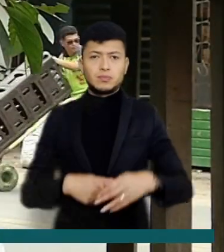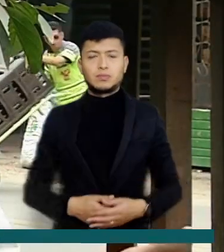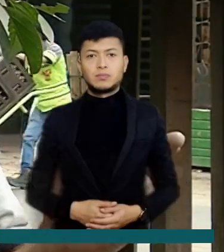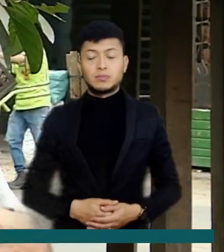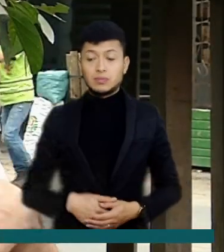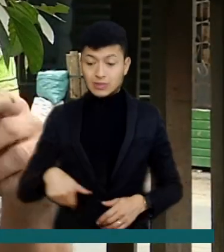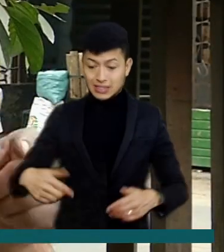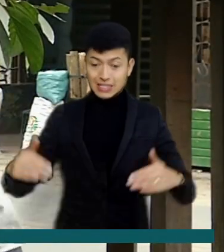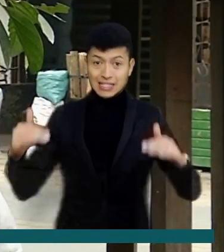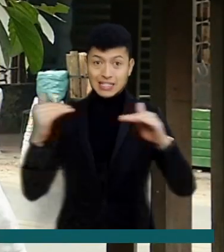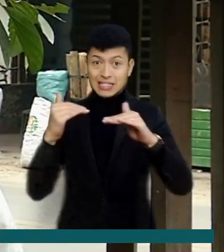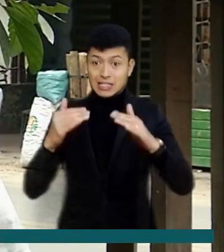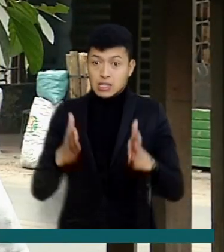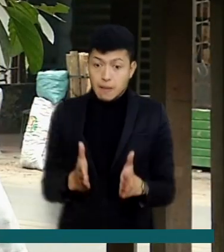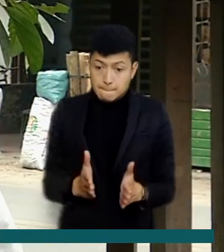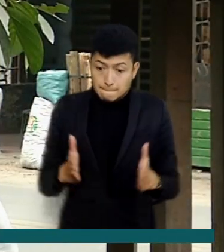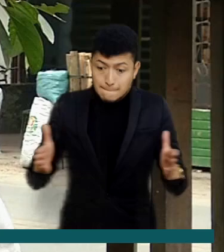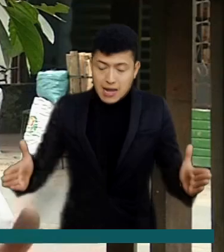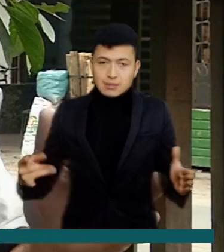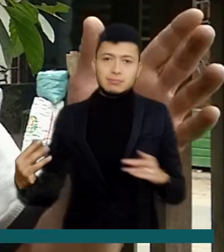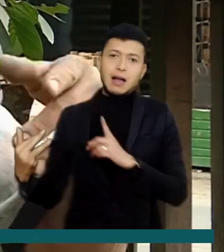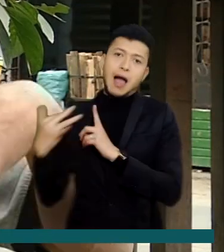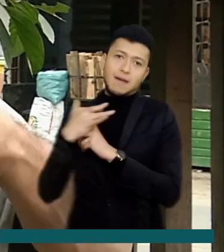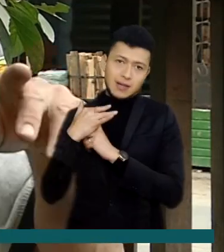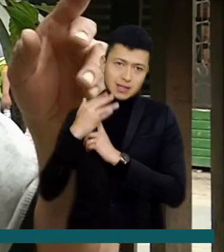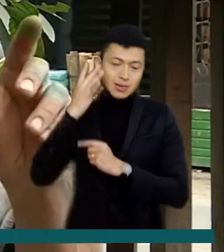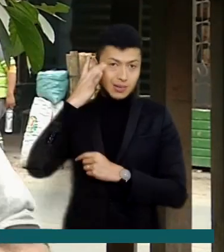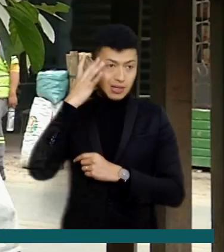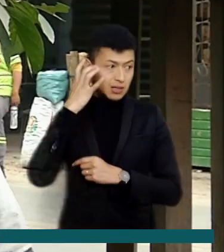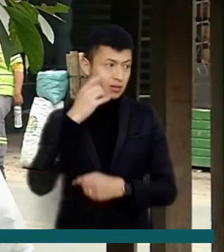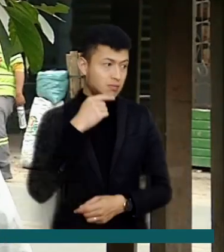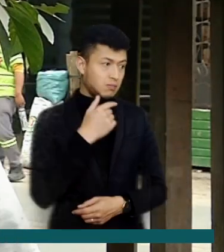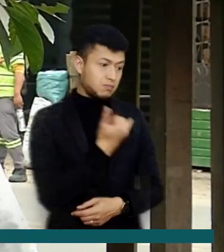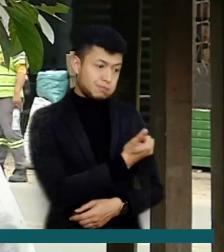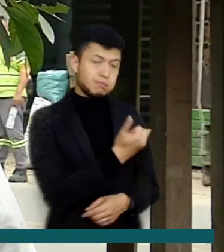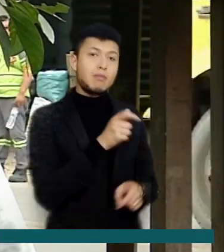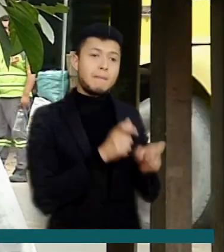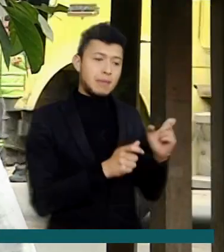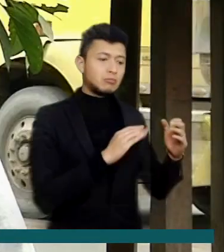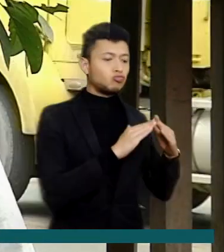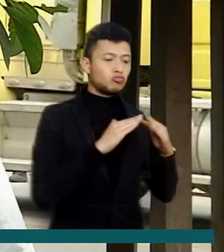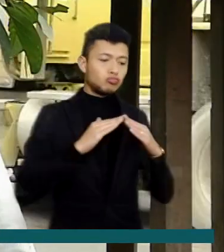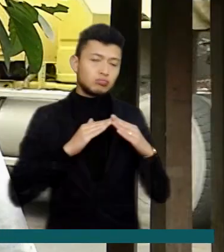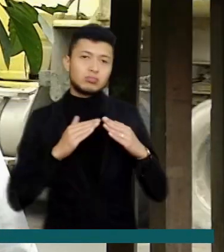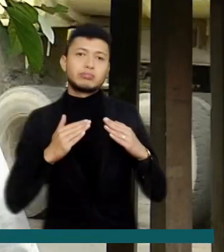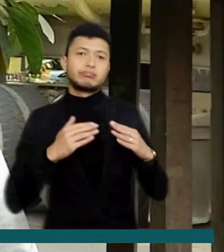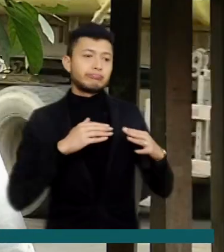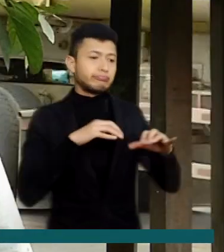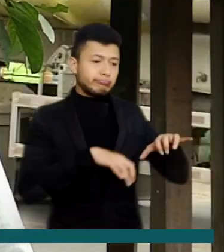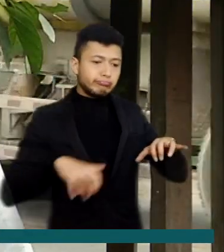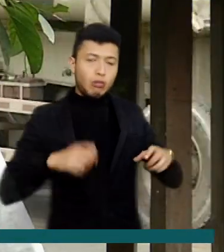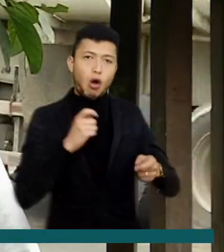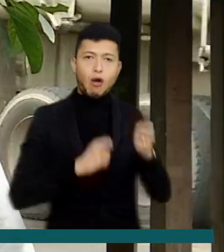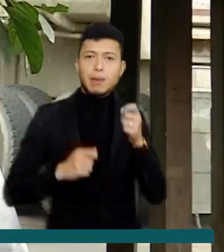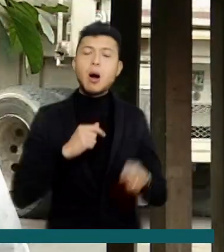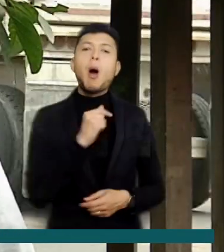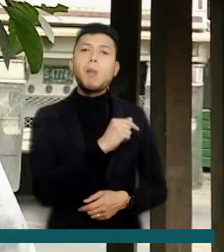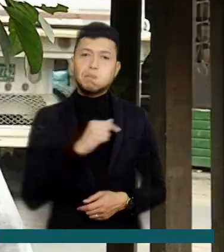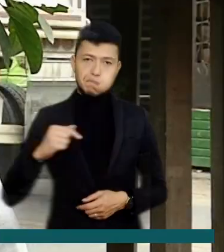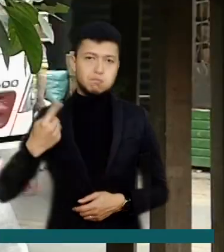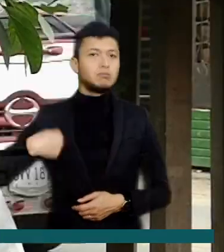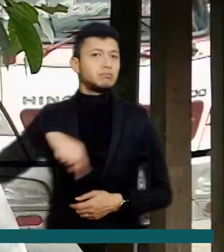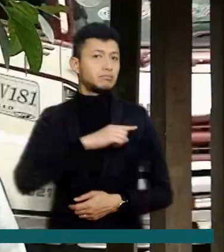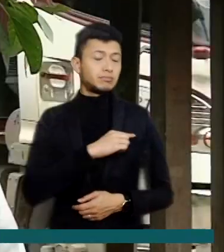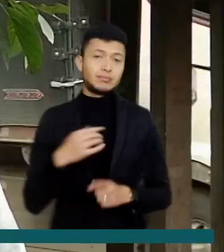llegan a ampliar esta vía nos afectaría porque por este lado somos bastantes personas las que tenemos comercio.